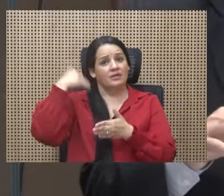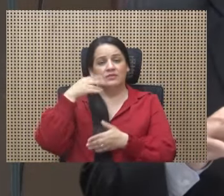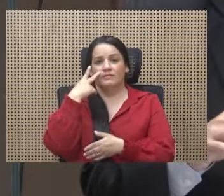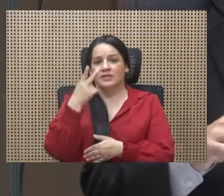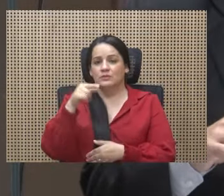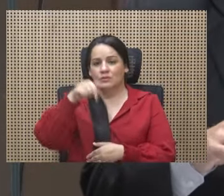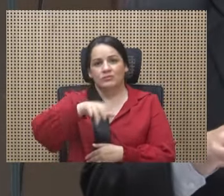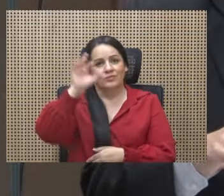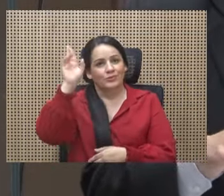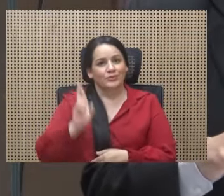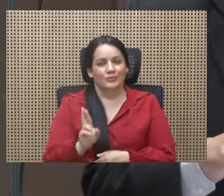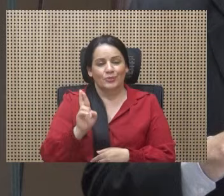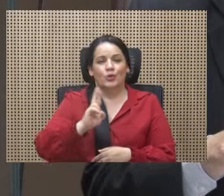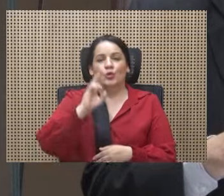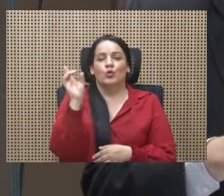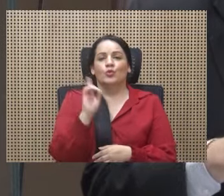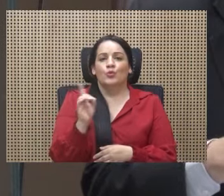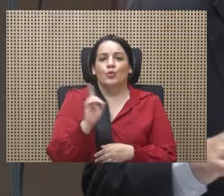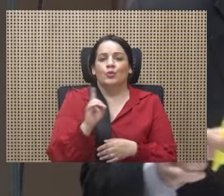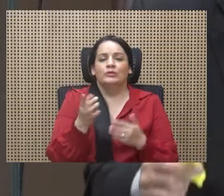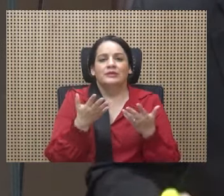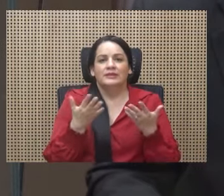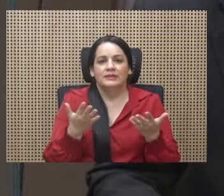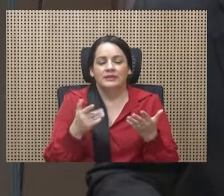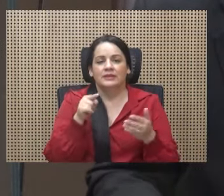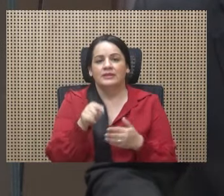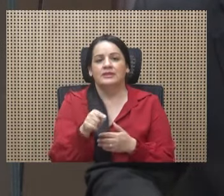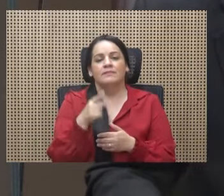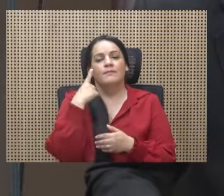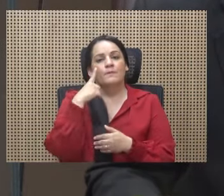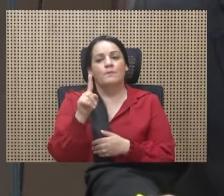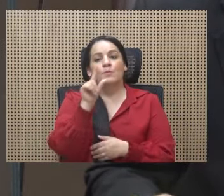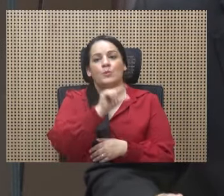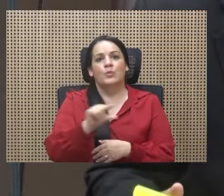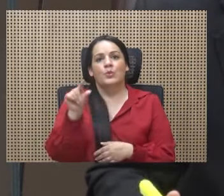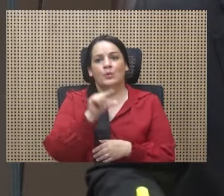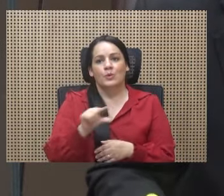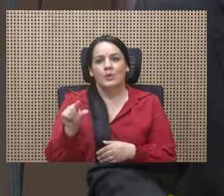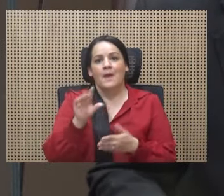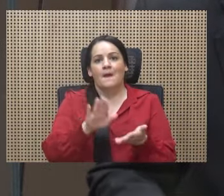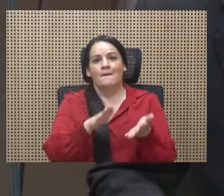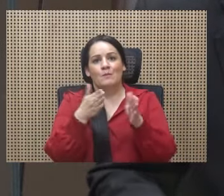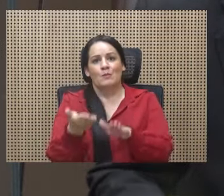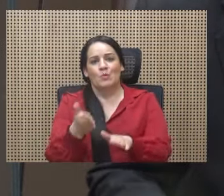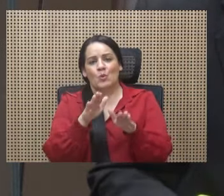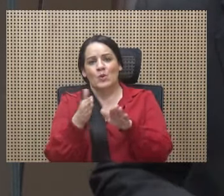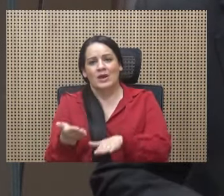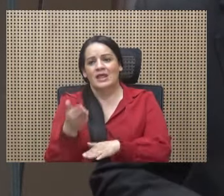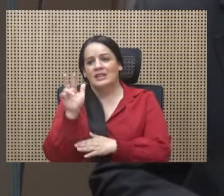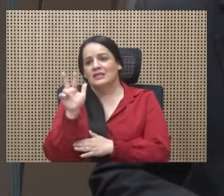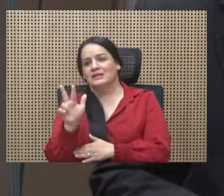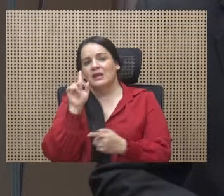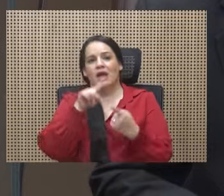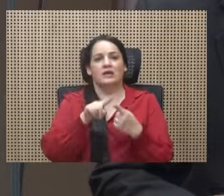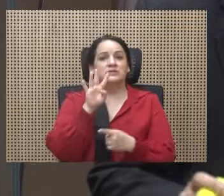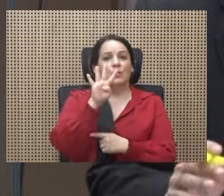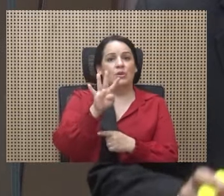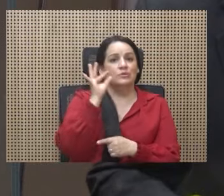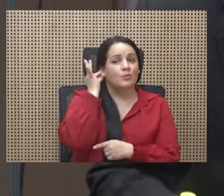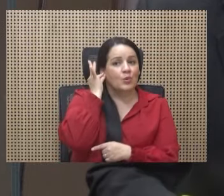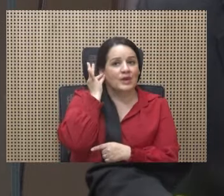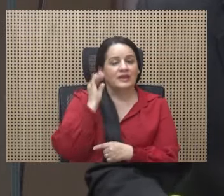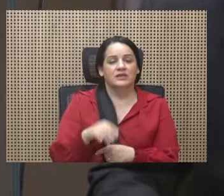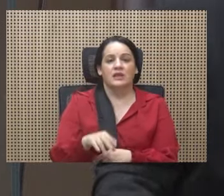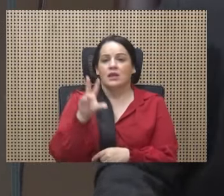Rica donde prácticamente por semana están muriendo de tres a cuatro mujeres y no